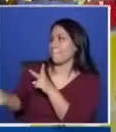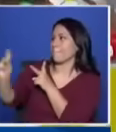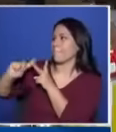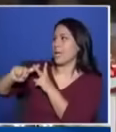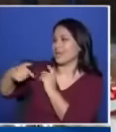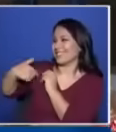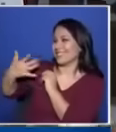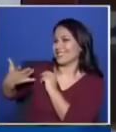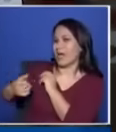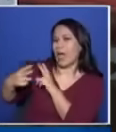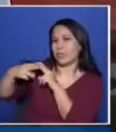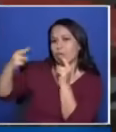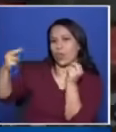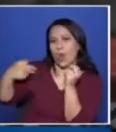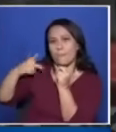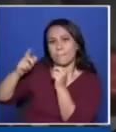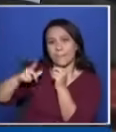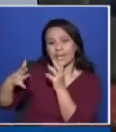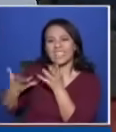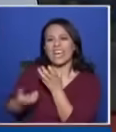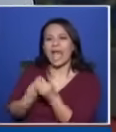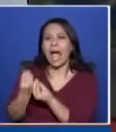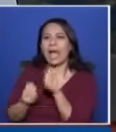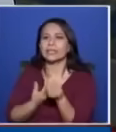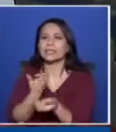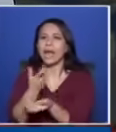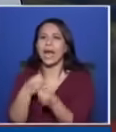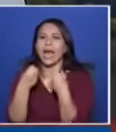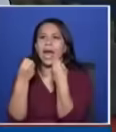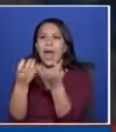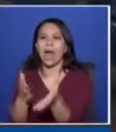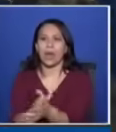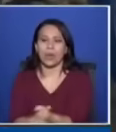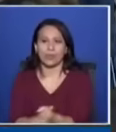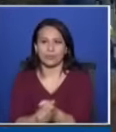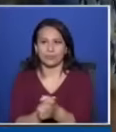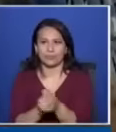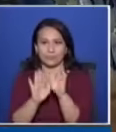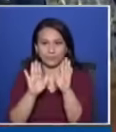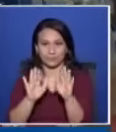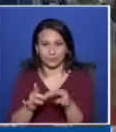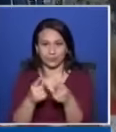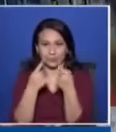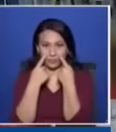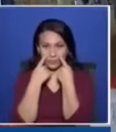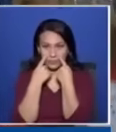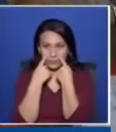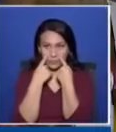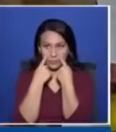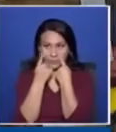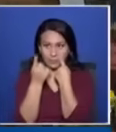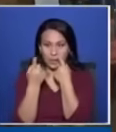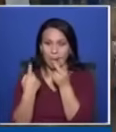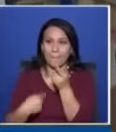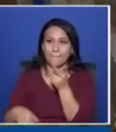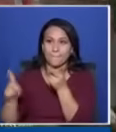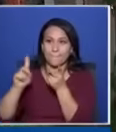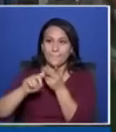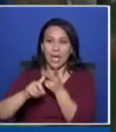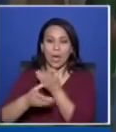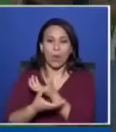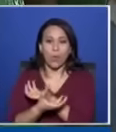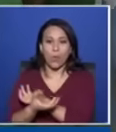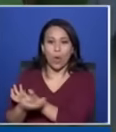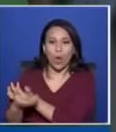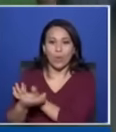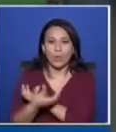esta campaña, personas naturales, ¿qué tienen que hacer? ¿A dónde deben ir? Por supuesto, también a esta campaña se ha sumado el cuerpo de